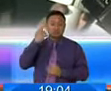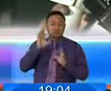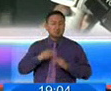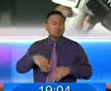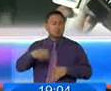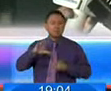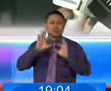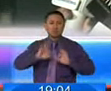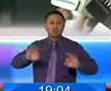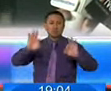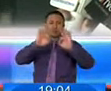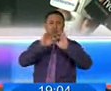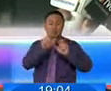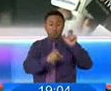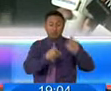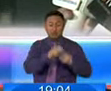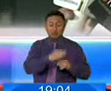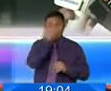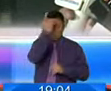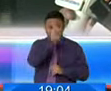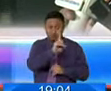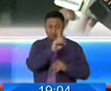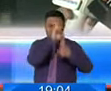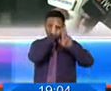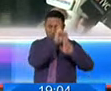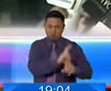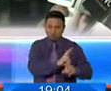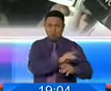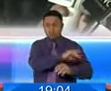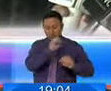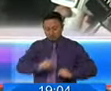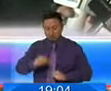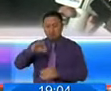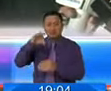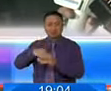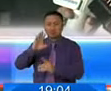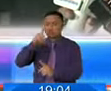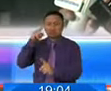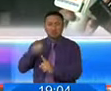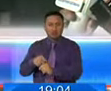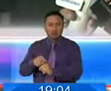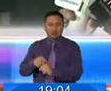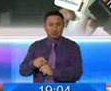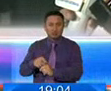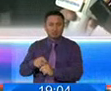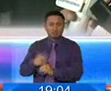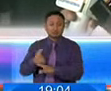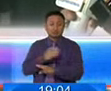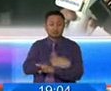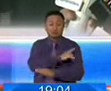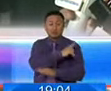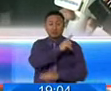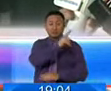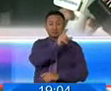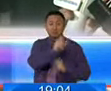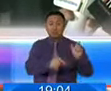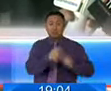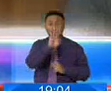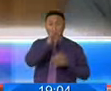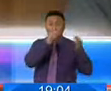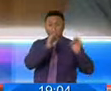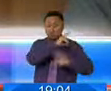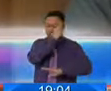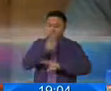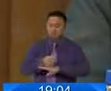de que se respete la voluntad del pueblo ecuatoriano y que haya la elección directa conforme fue ratificado el 4 de